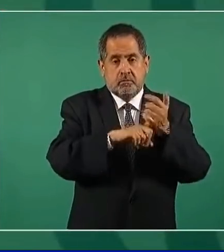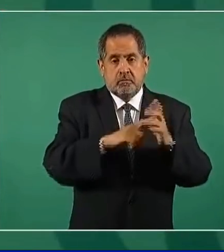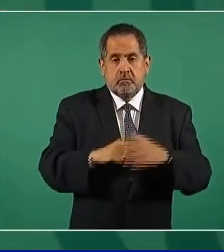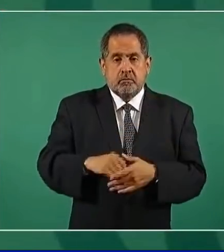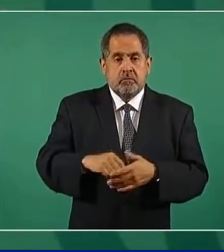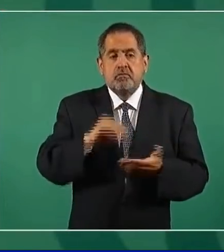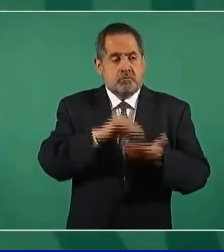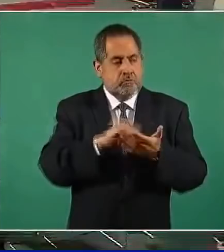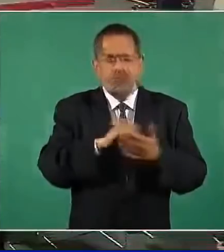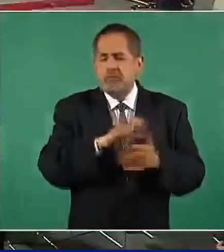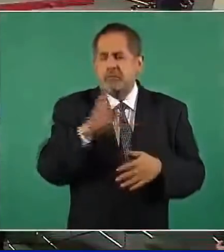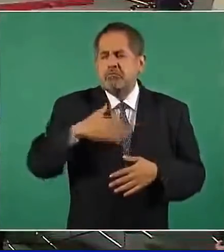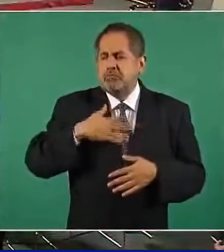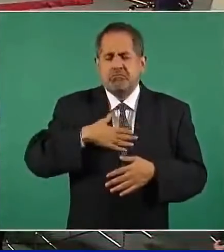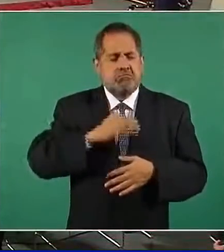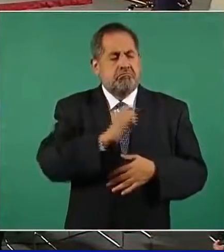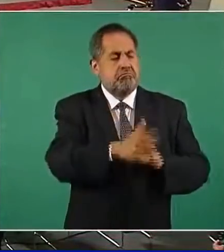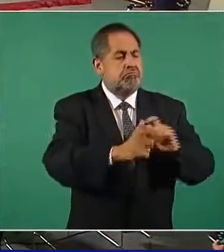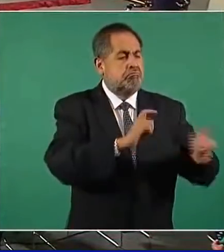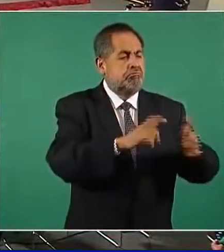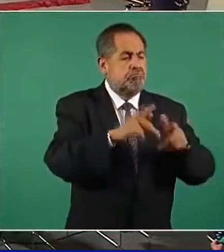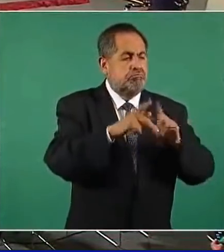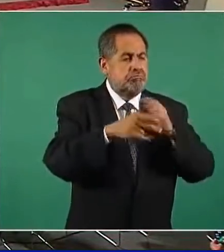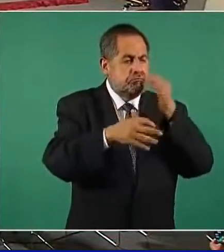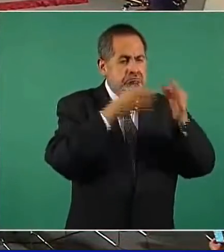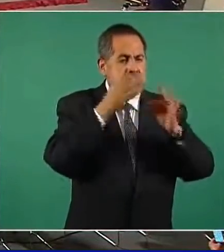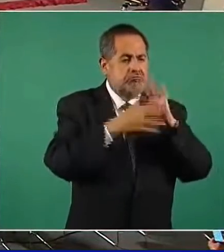mantuvieron abierta